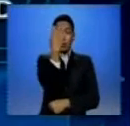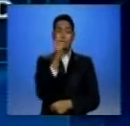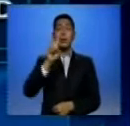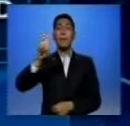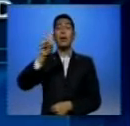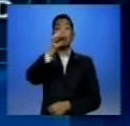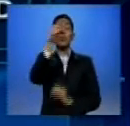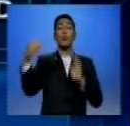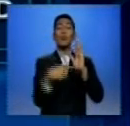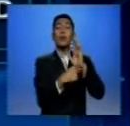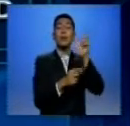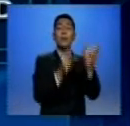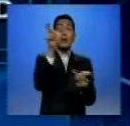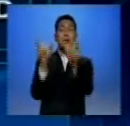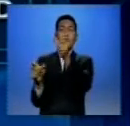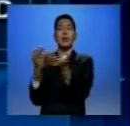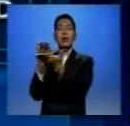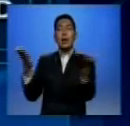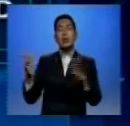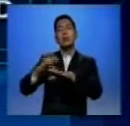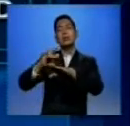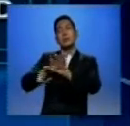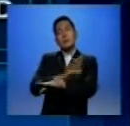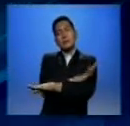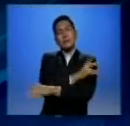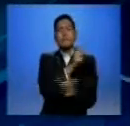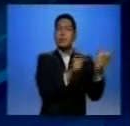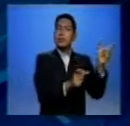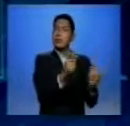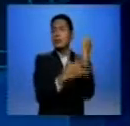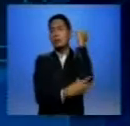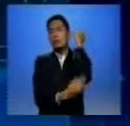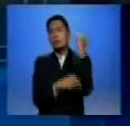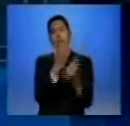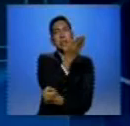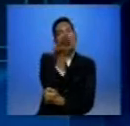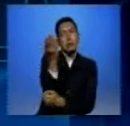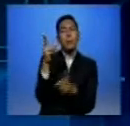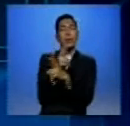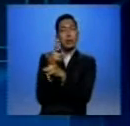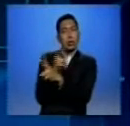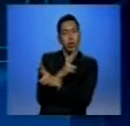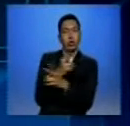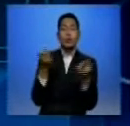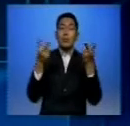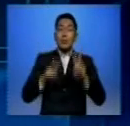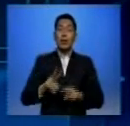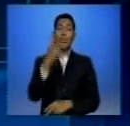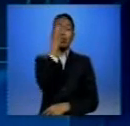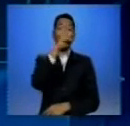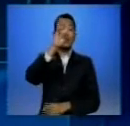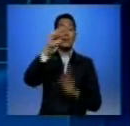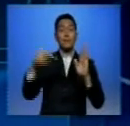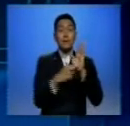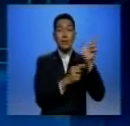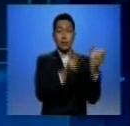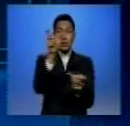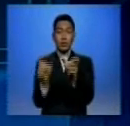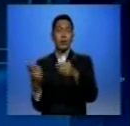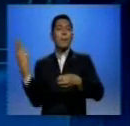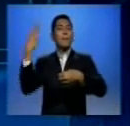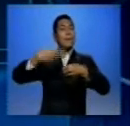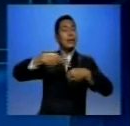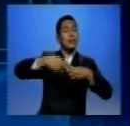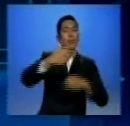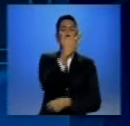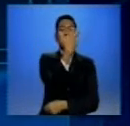sido concientizadas sobre los riesgos de la mendicidad y 16.500 más participaron en